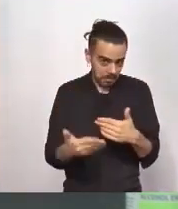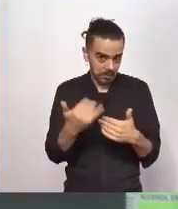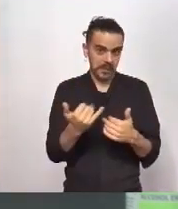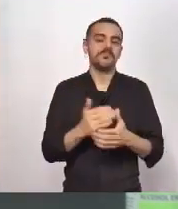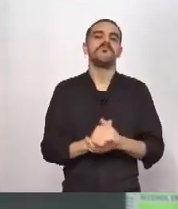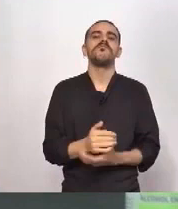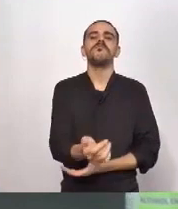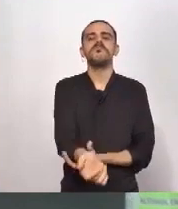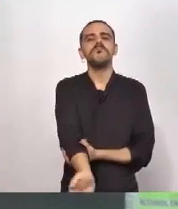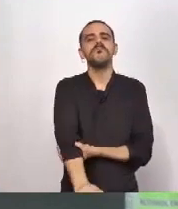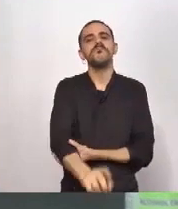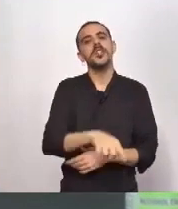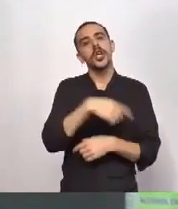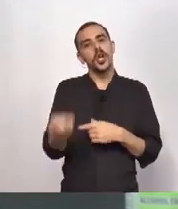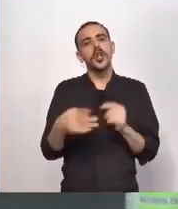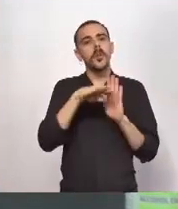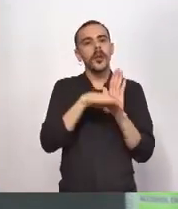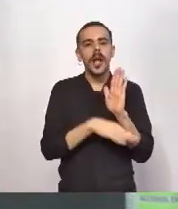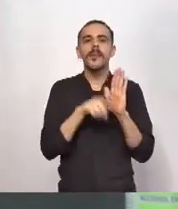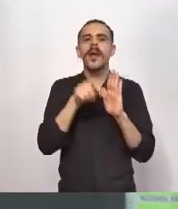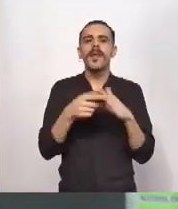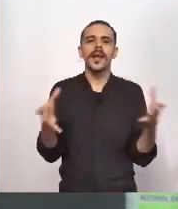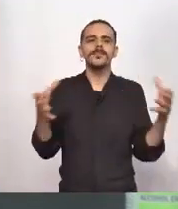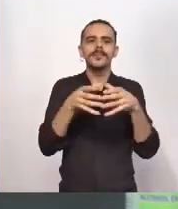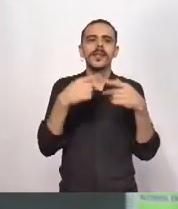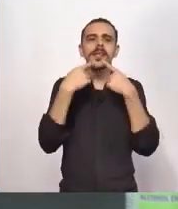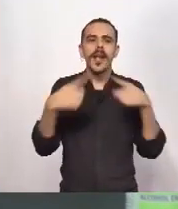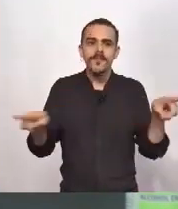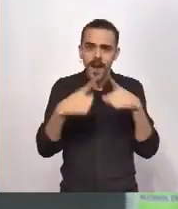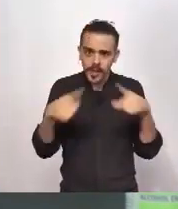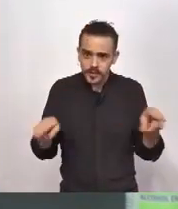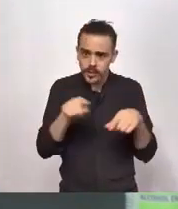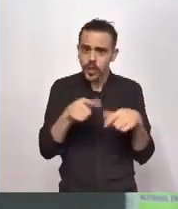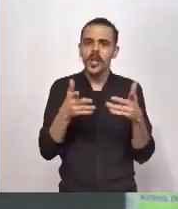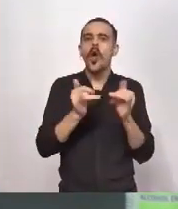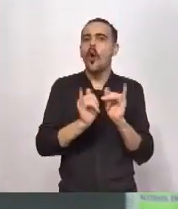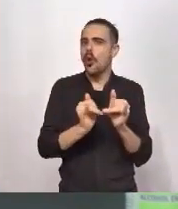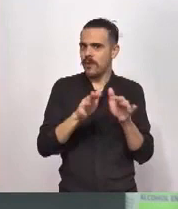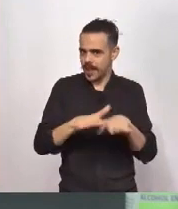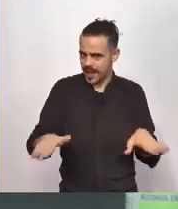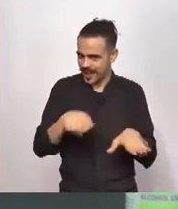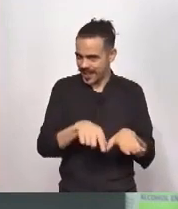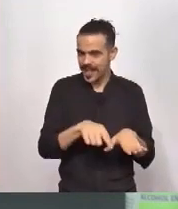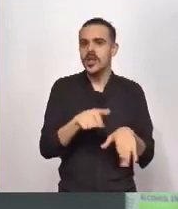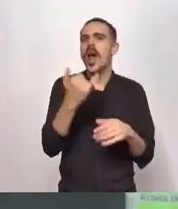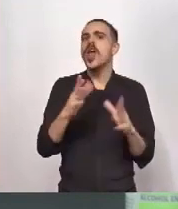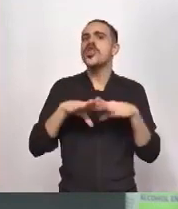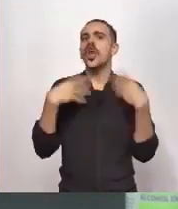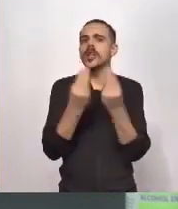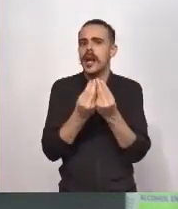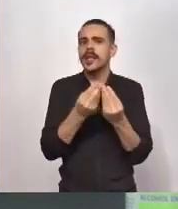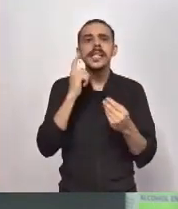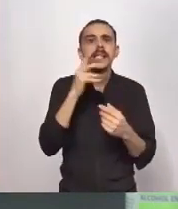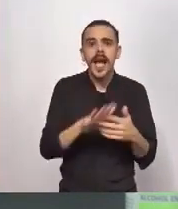programa de orquestas infanto-juveniles, de bandas y de coros infanto-juveniles de la provincia, que son 11 agrupaciones, con ellos hicimos un